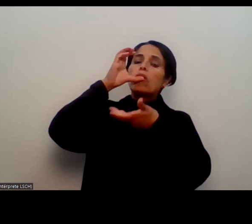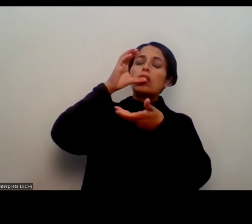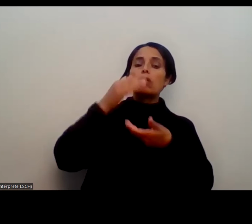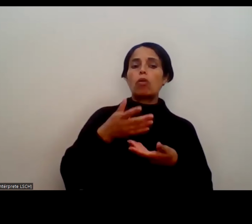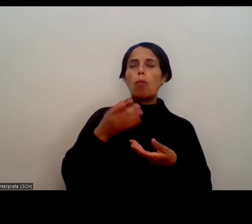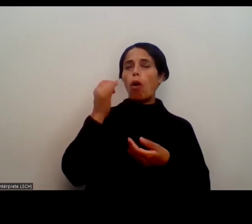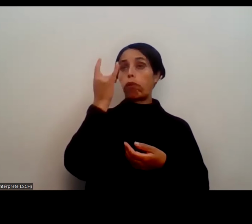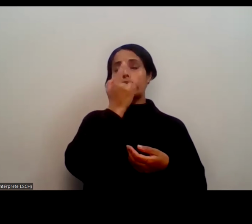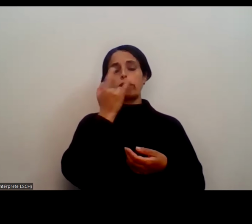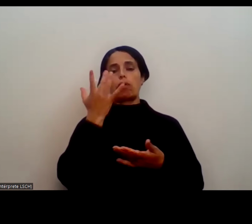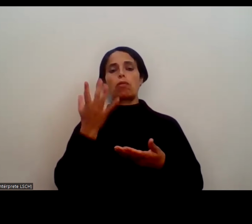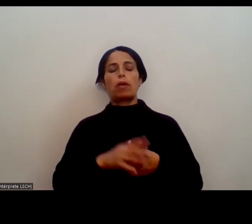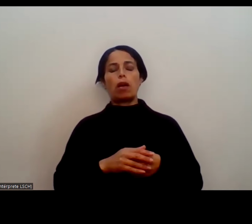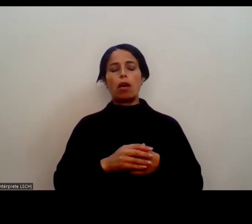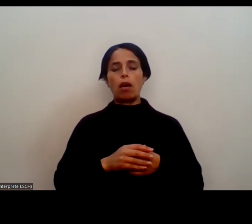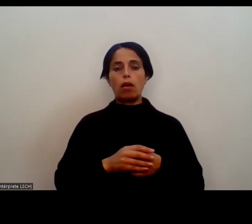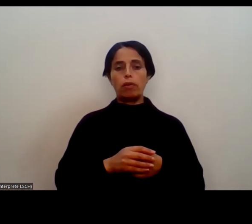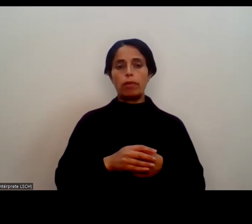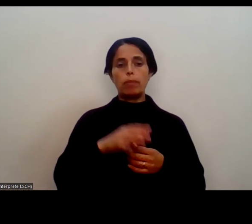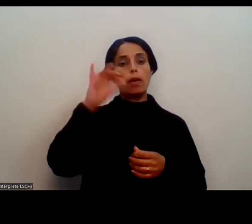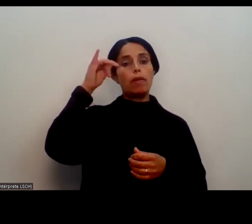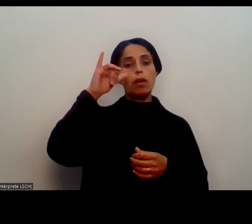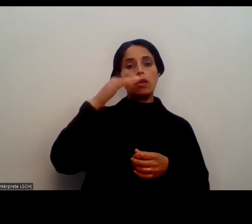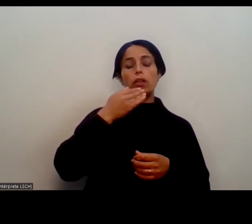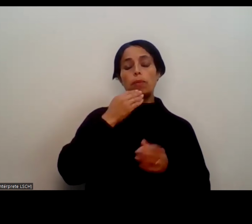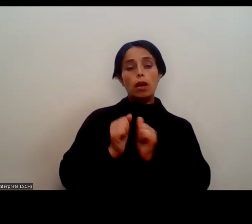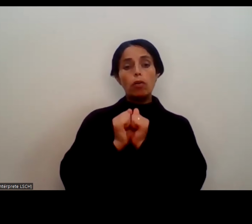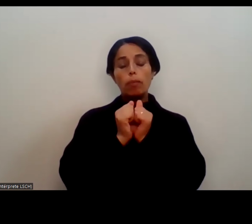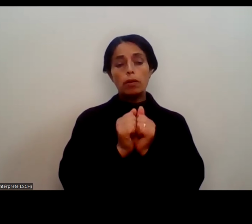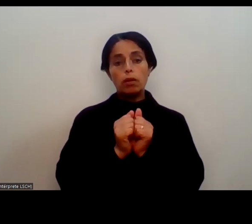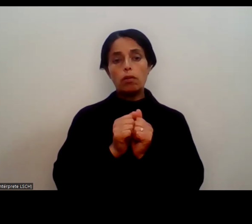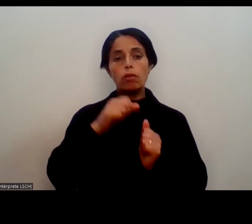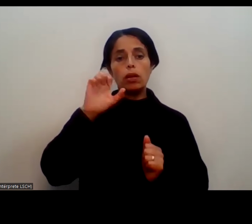acompañar todo esto con un enema.